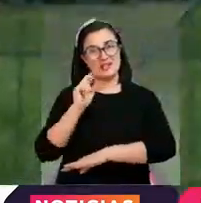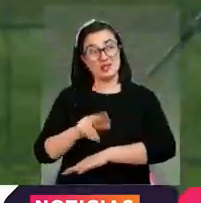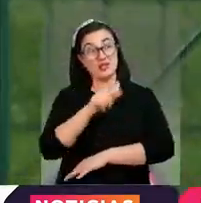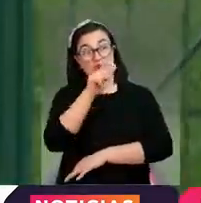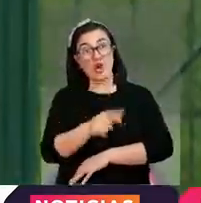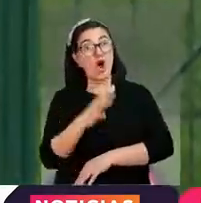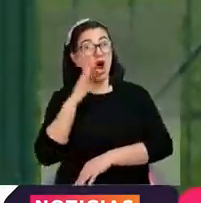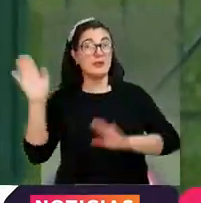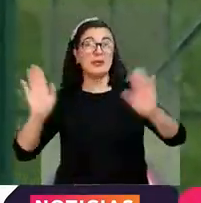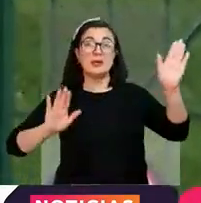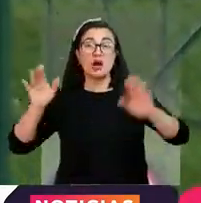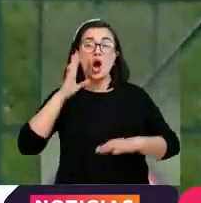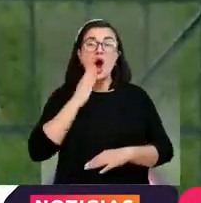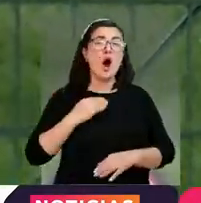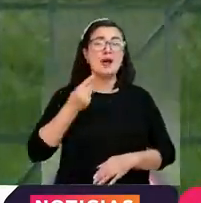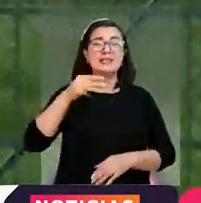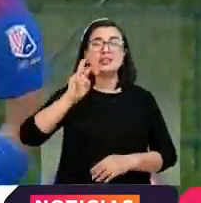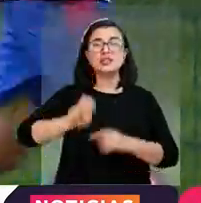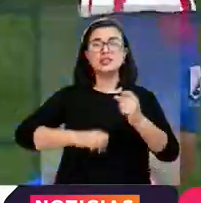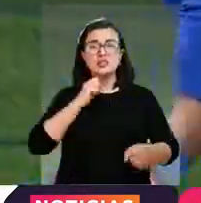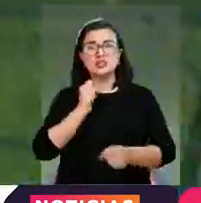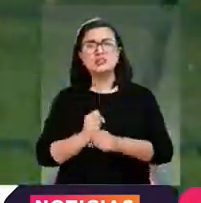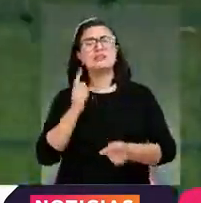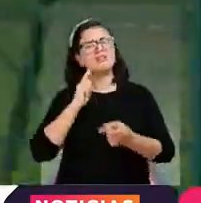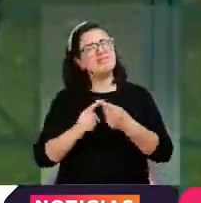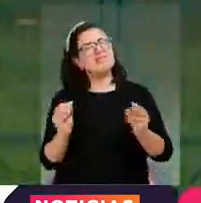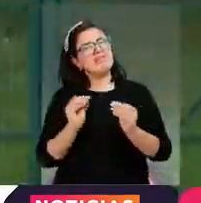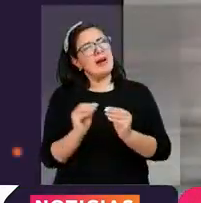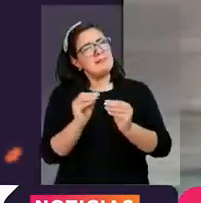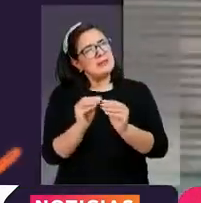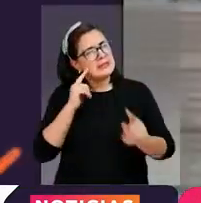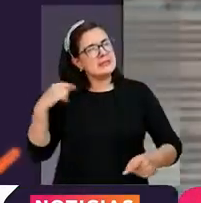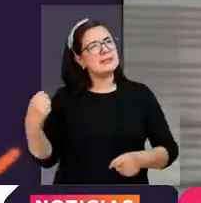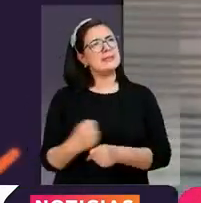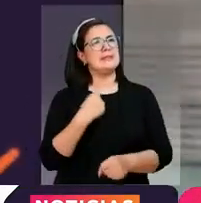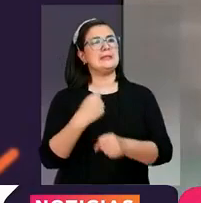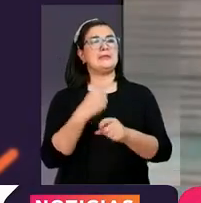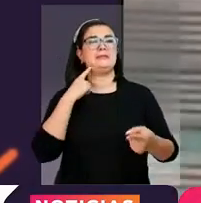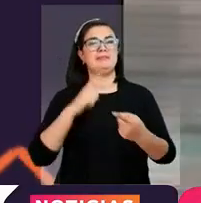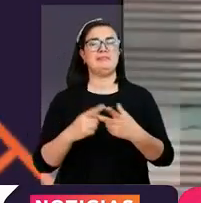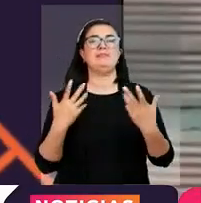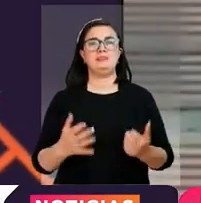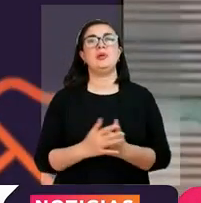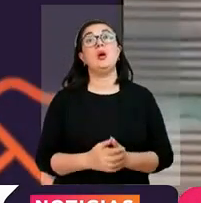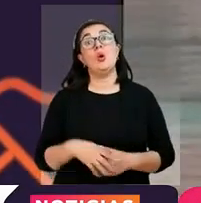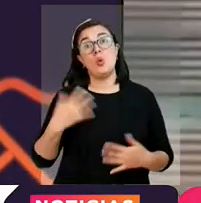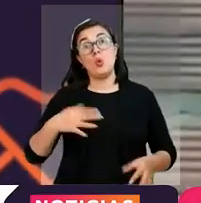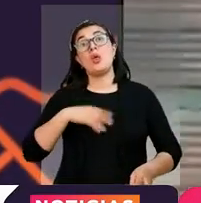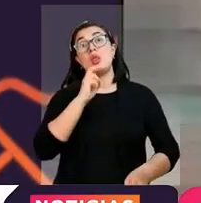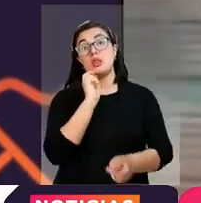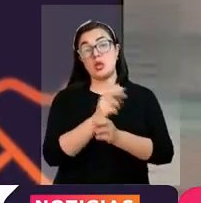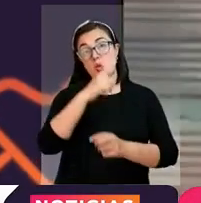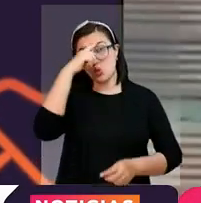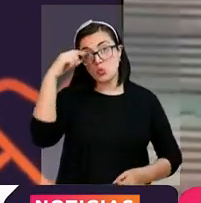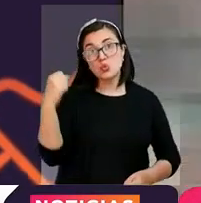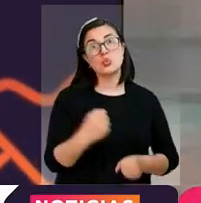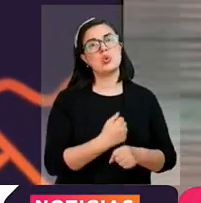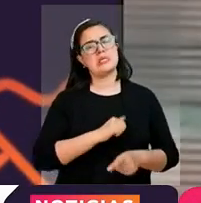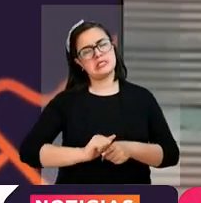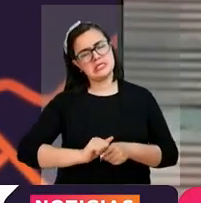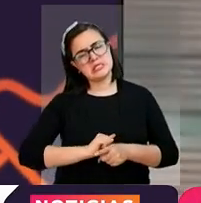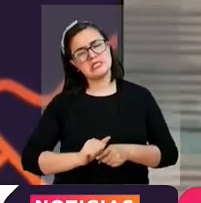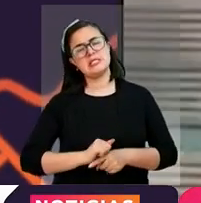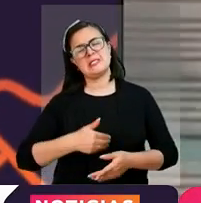portero de 18 años se siguen construyendo con mucho trabajo. He entrenado muy duro, me ha tocado exigirme